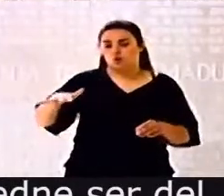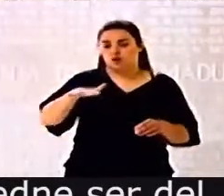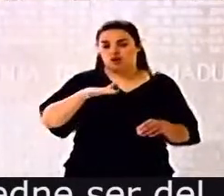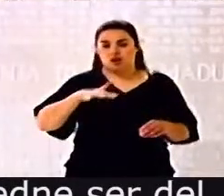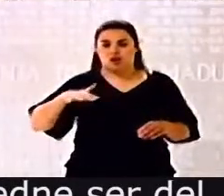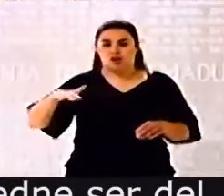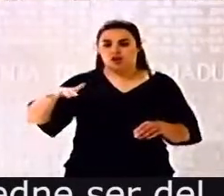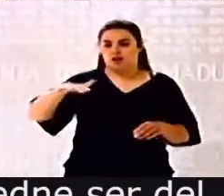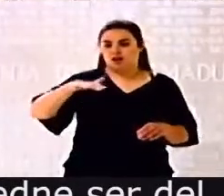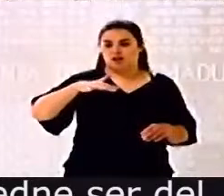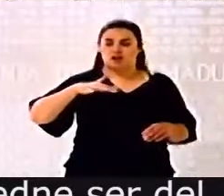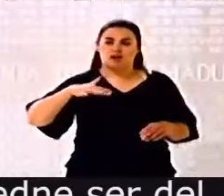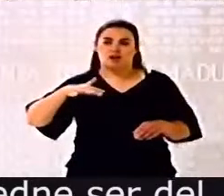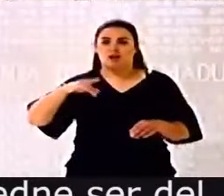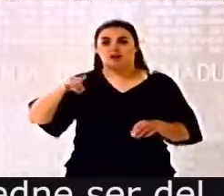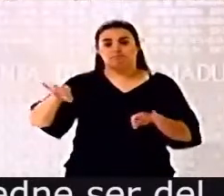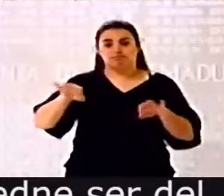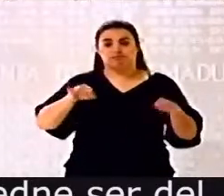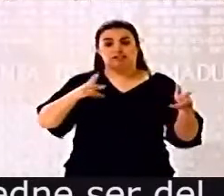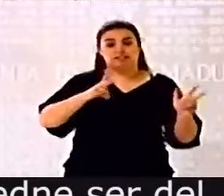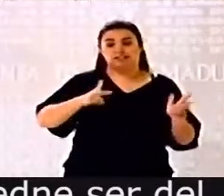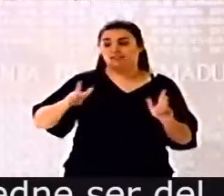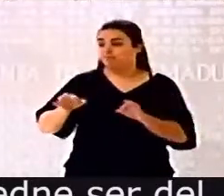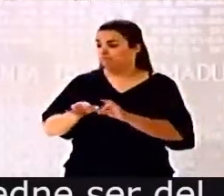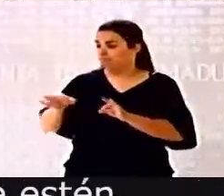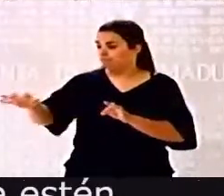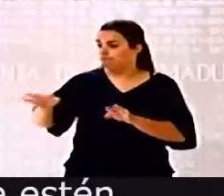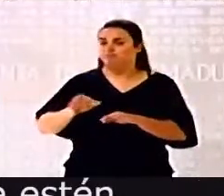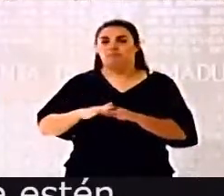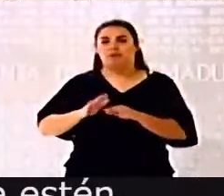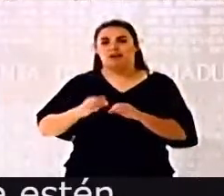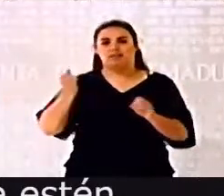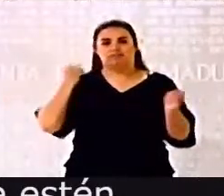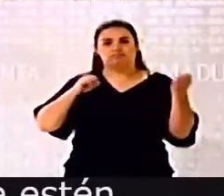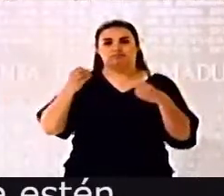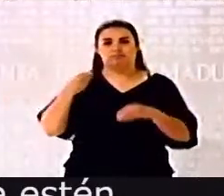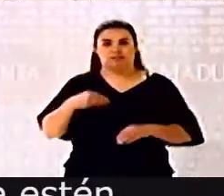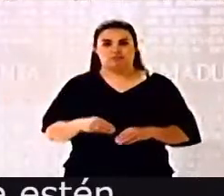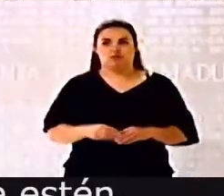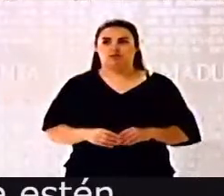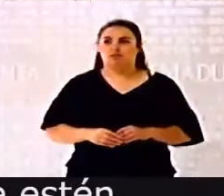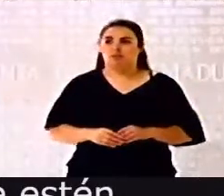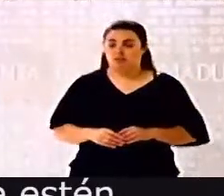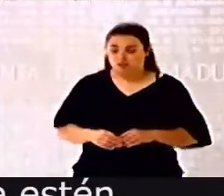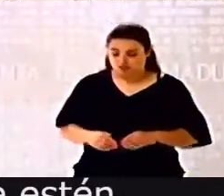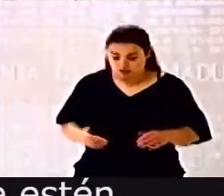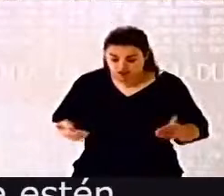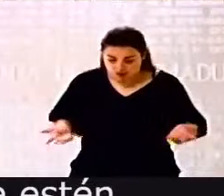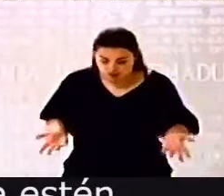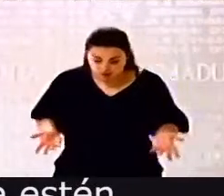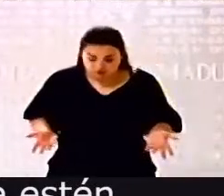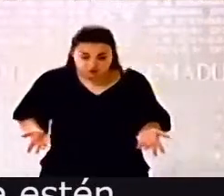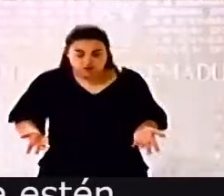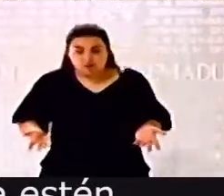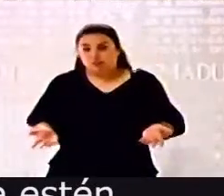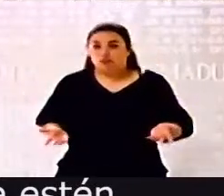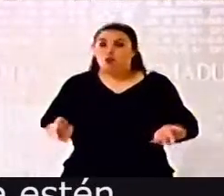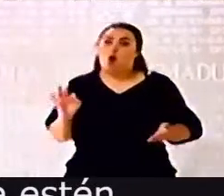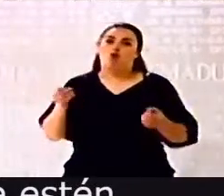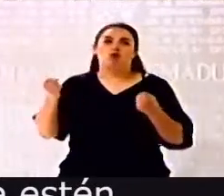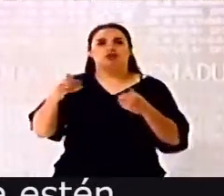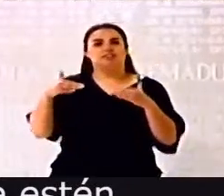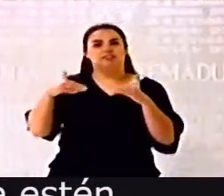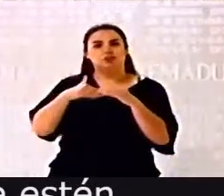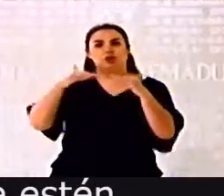sitio donde estén colocadas las sillas para esos espectadores. Por lo tanto, o si son coches de